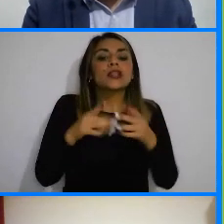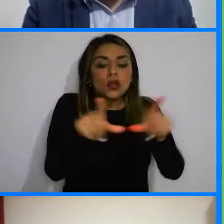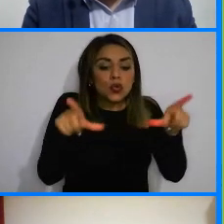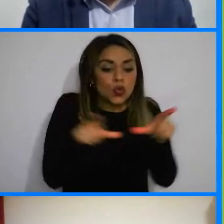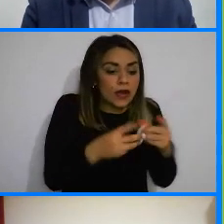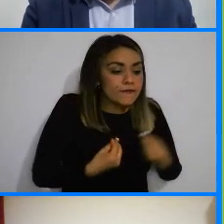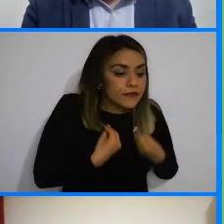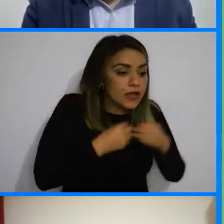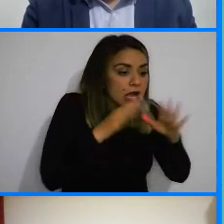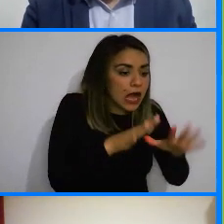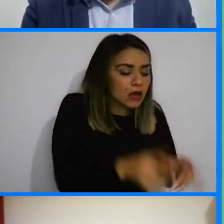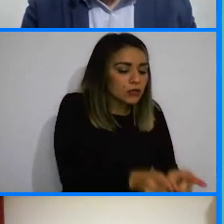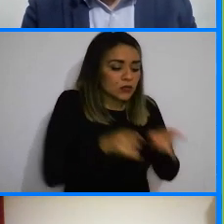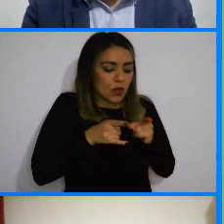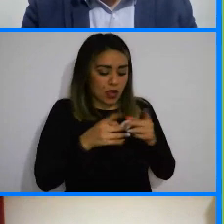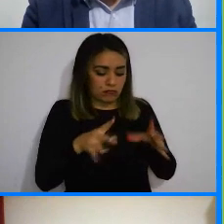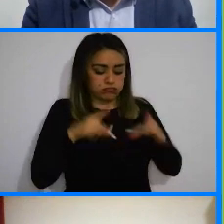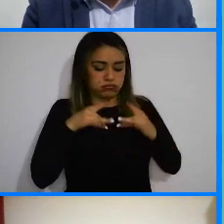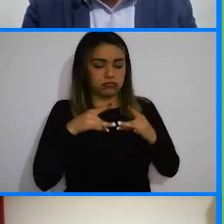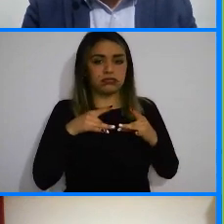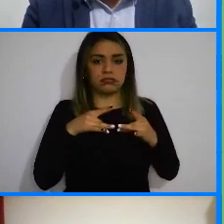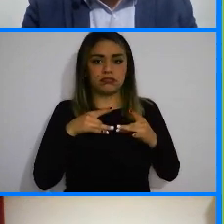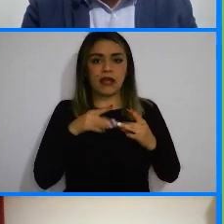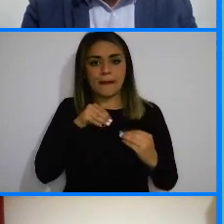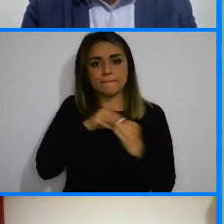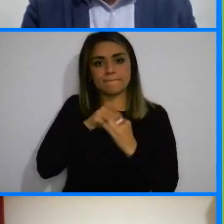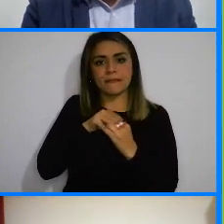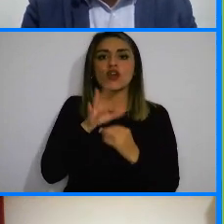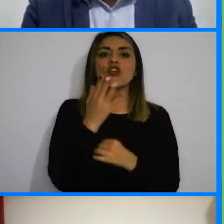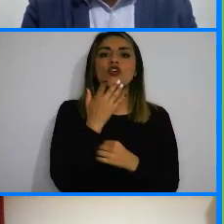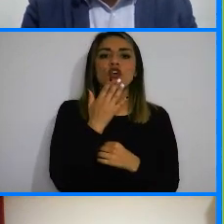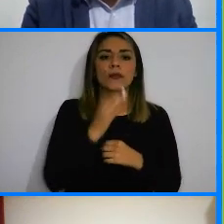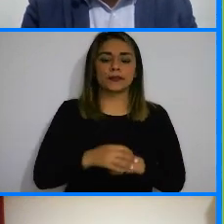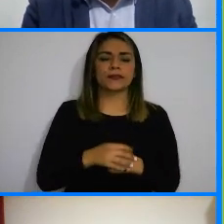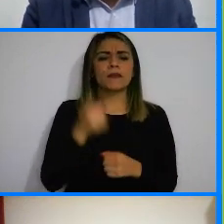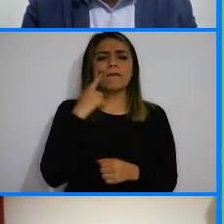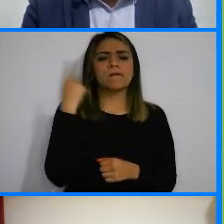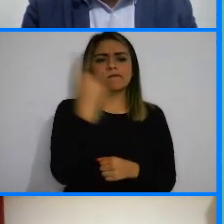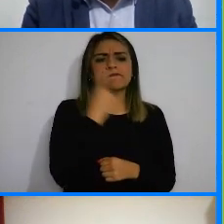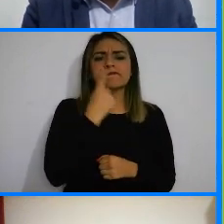donde ellos viven, ellos donde se desarrollan se adaptan a sus colores. Por lo general,